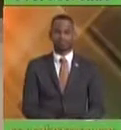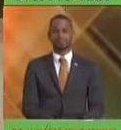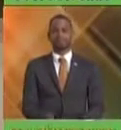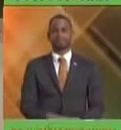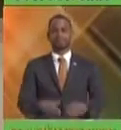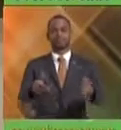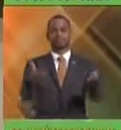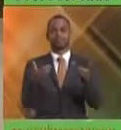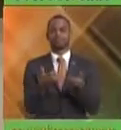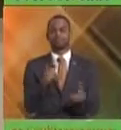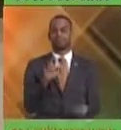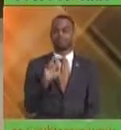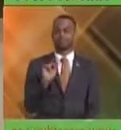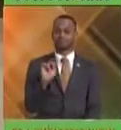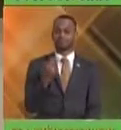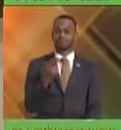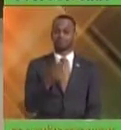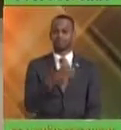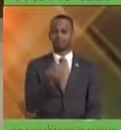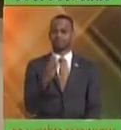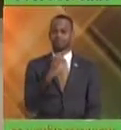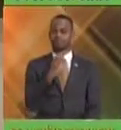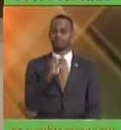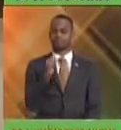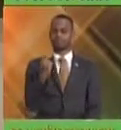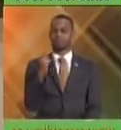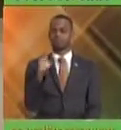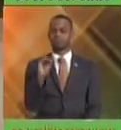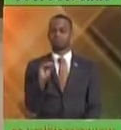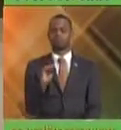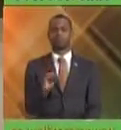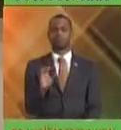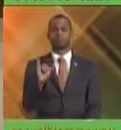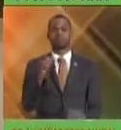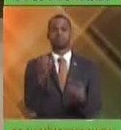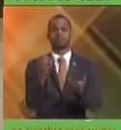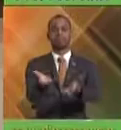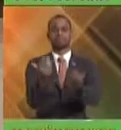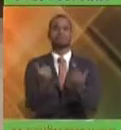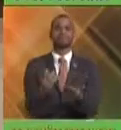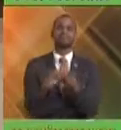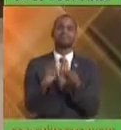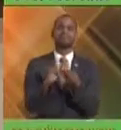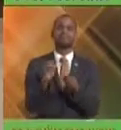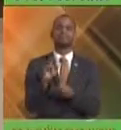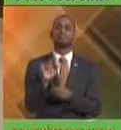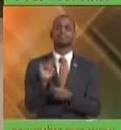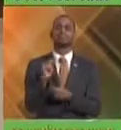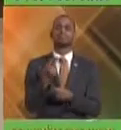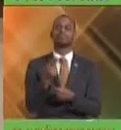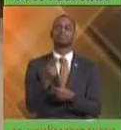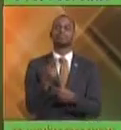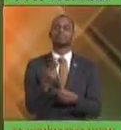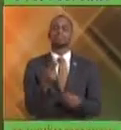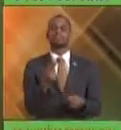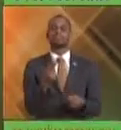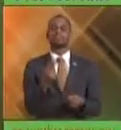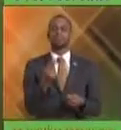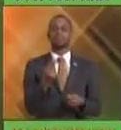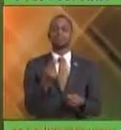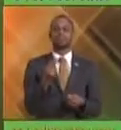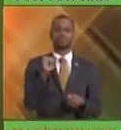bienvenido bienvenido tamaño y a lo que vivimos cuéntanos ahora de